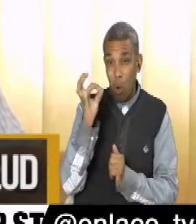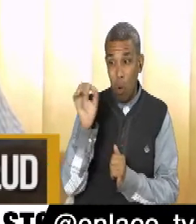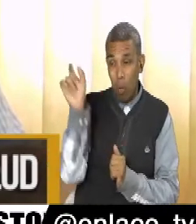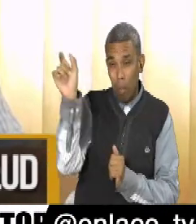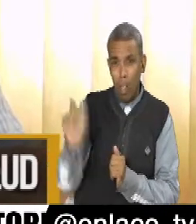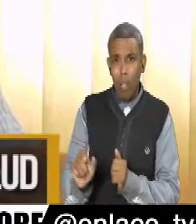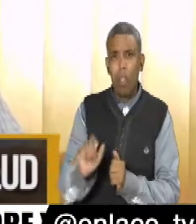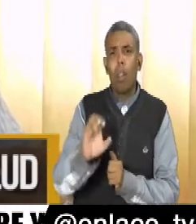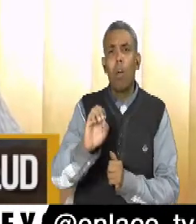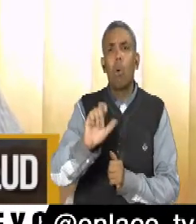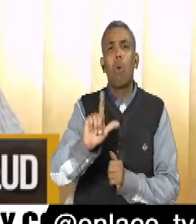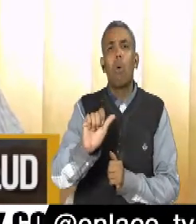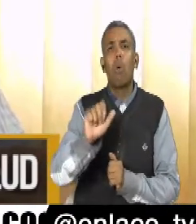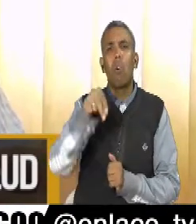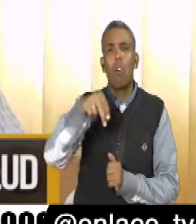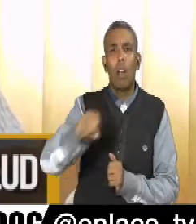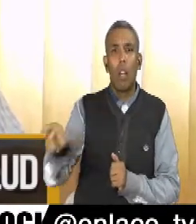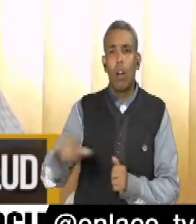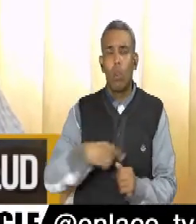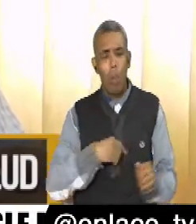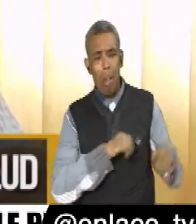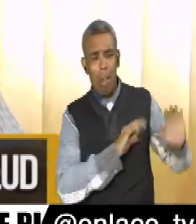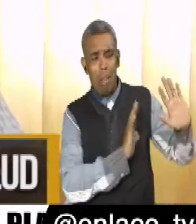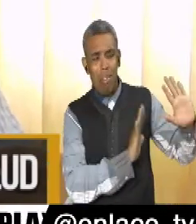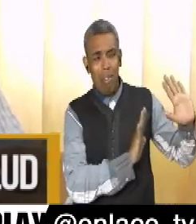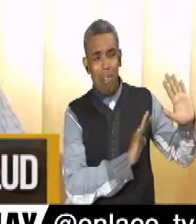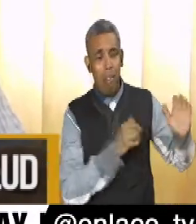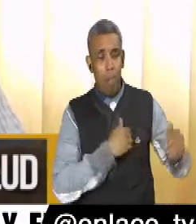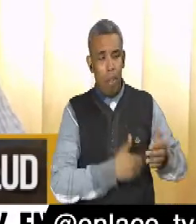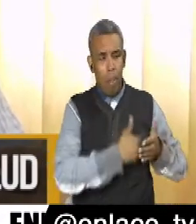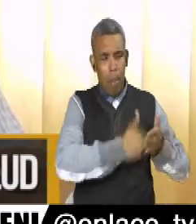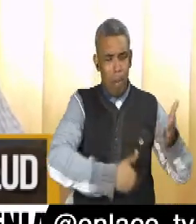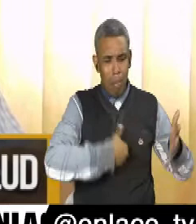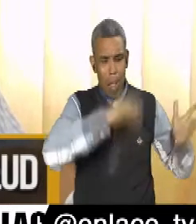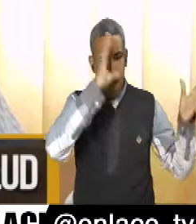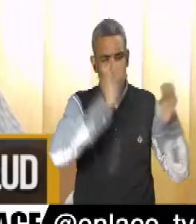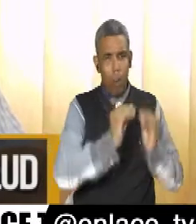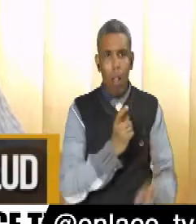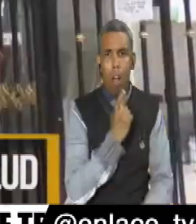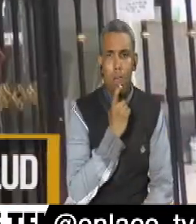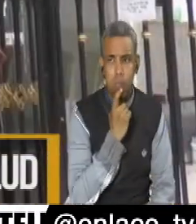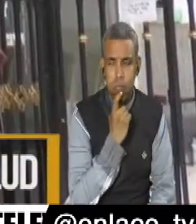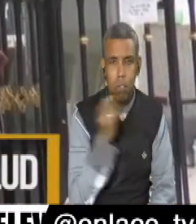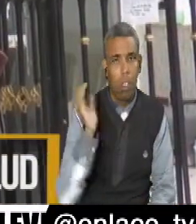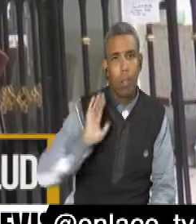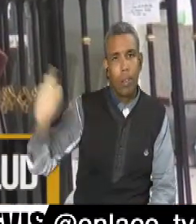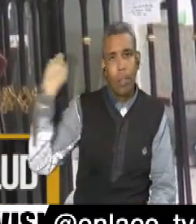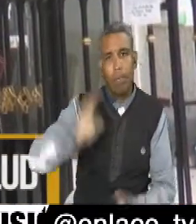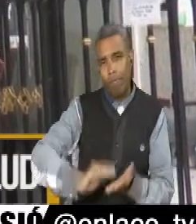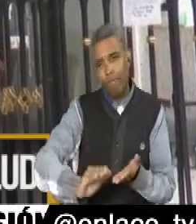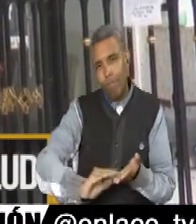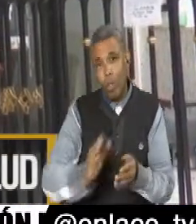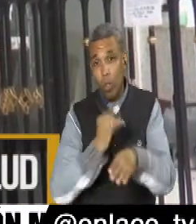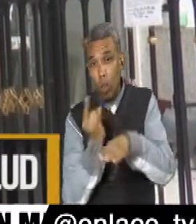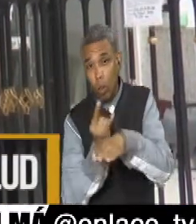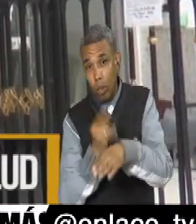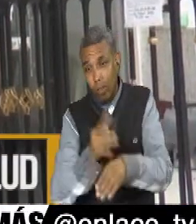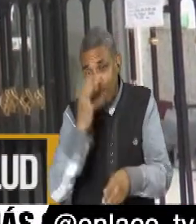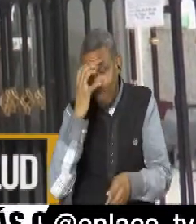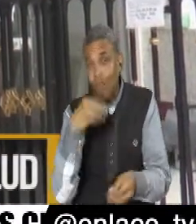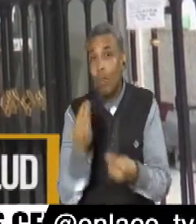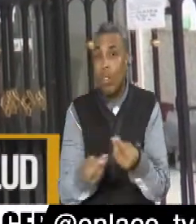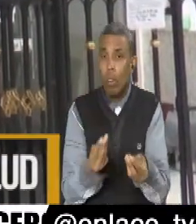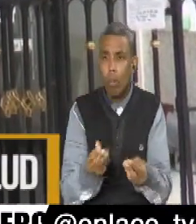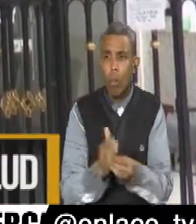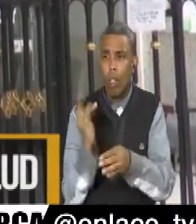pago, que prestan mérito ejecutivo y que efectivamente lo más fácil para él es incumplirlos. Miles de usuarios de EMDI Salud quedaron a la buena de